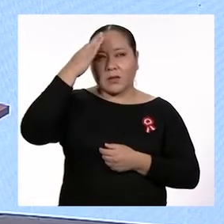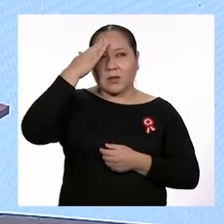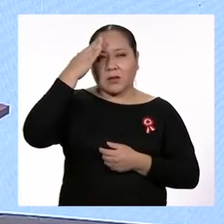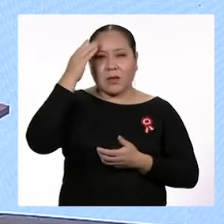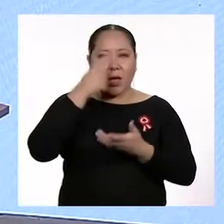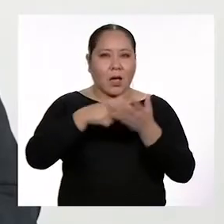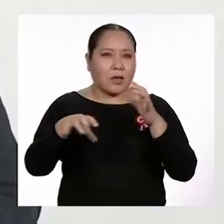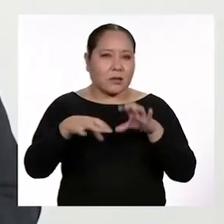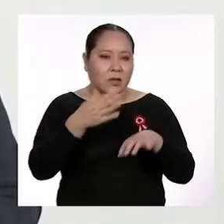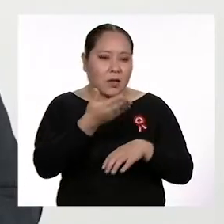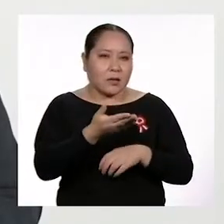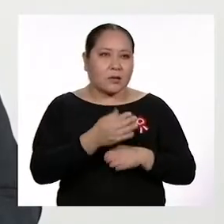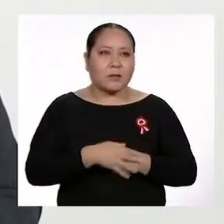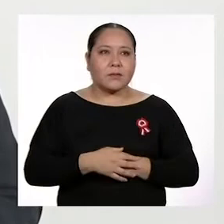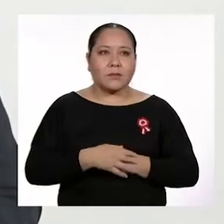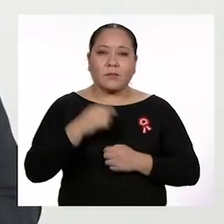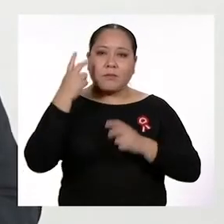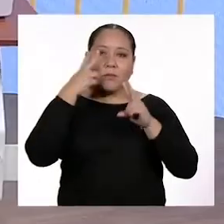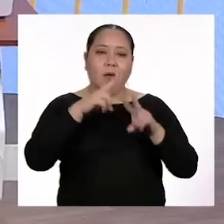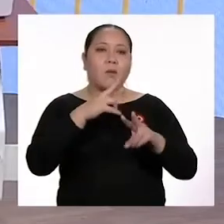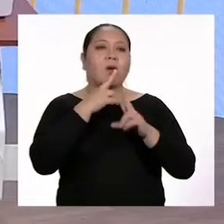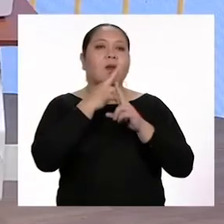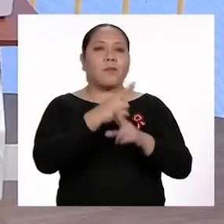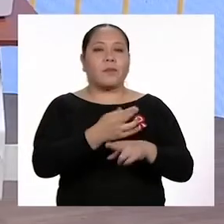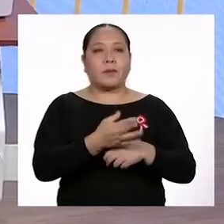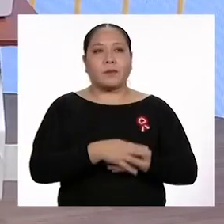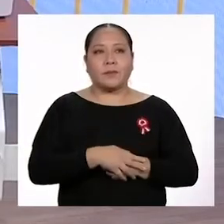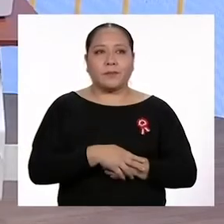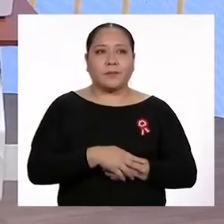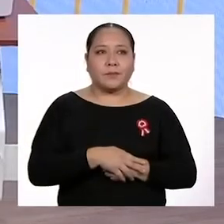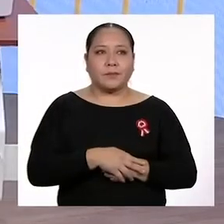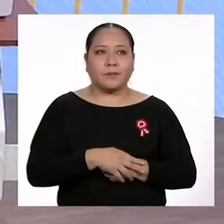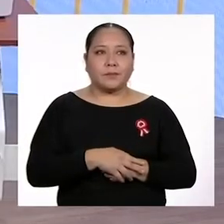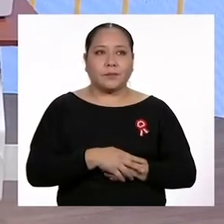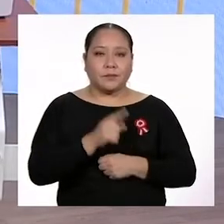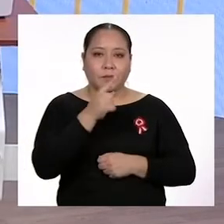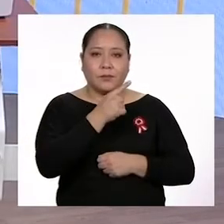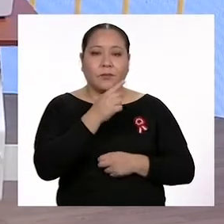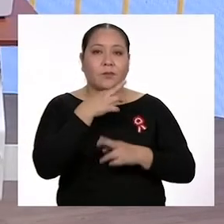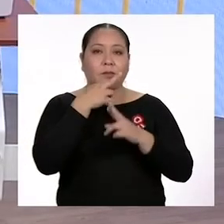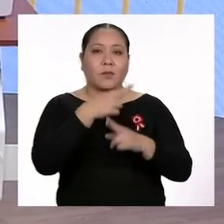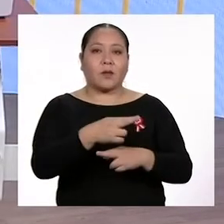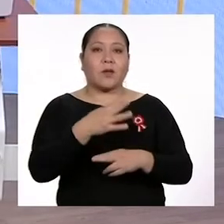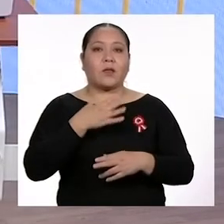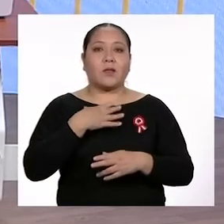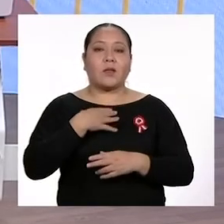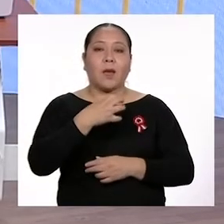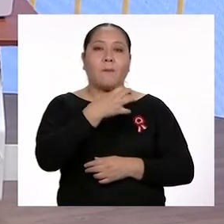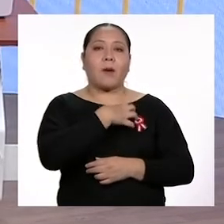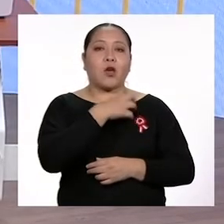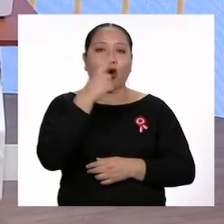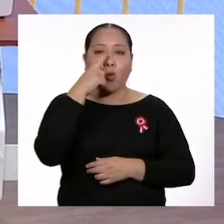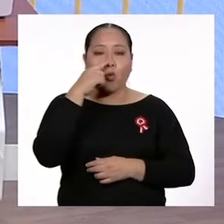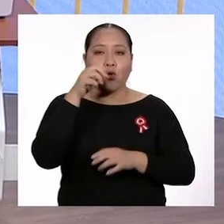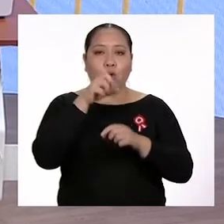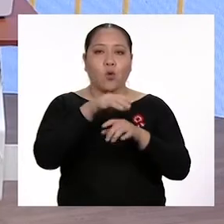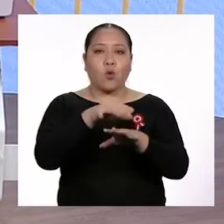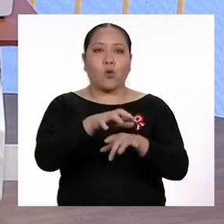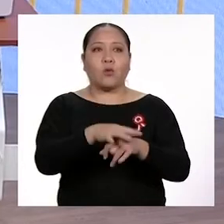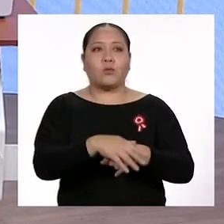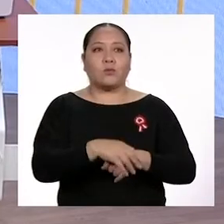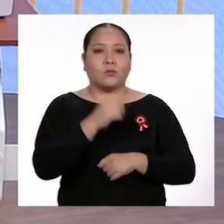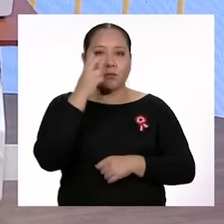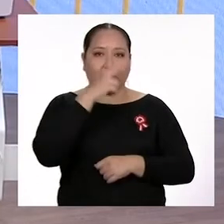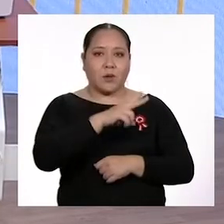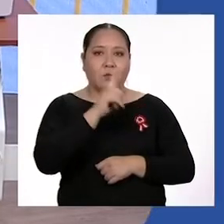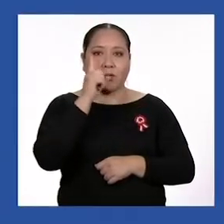en estos casos. Veamos los resultados. Estos son los resultados de mayo, junio y julio.